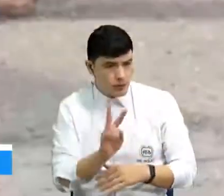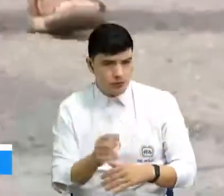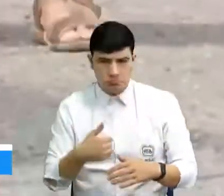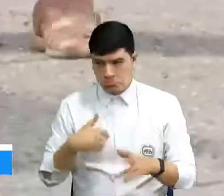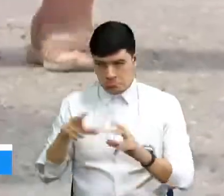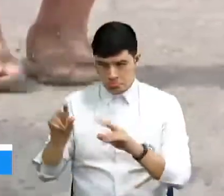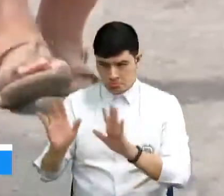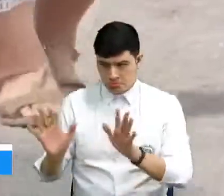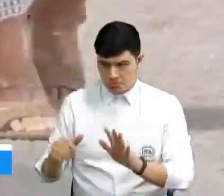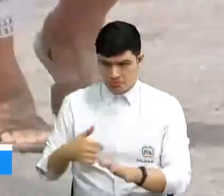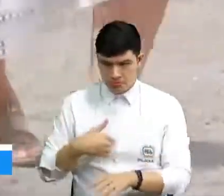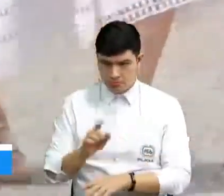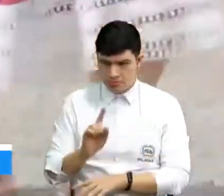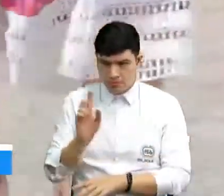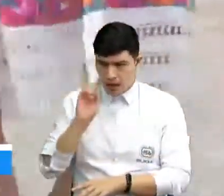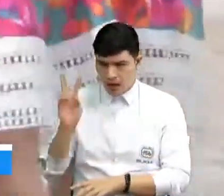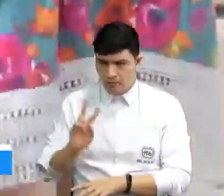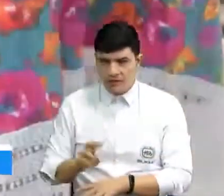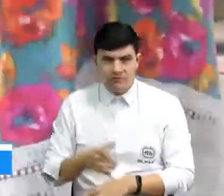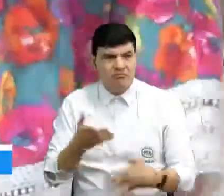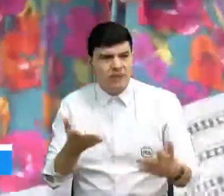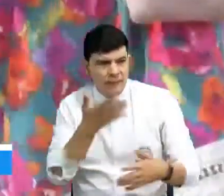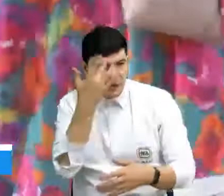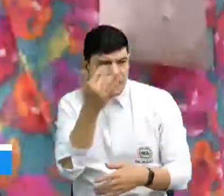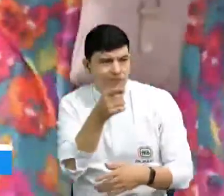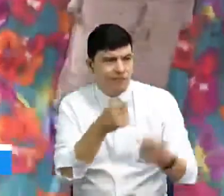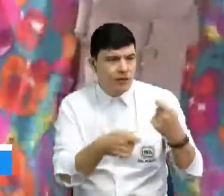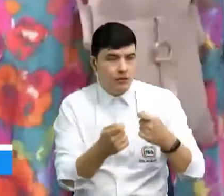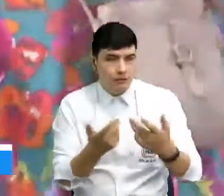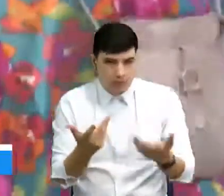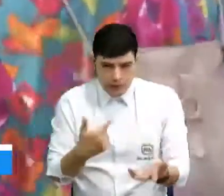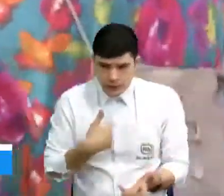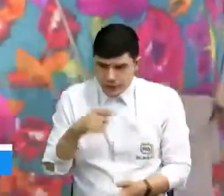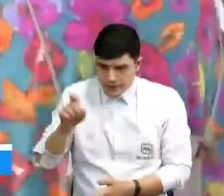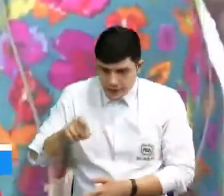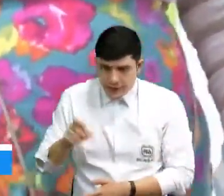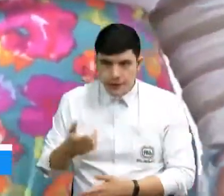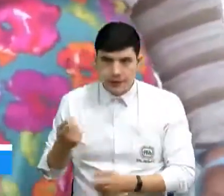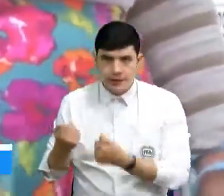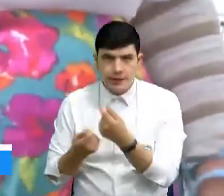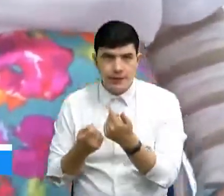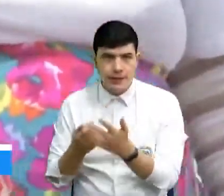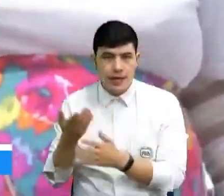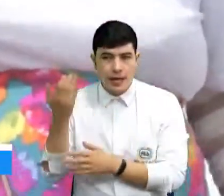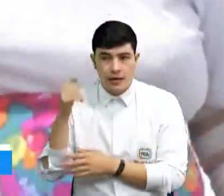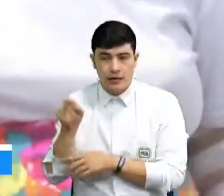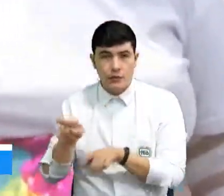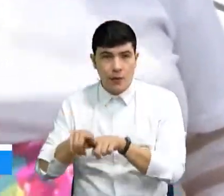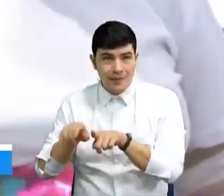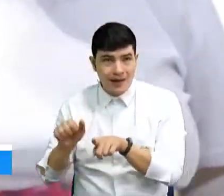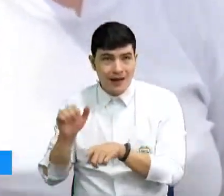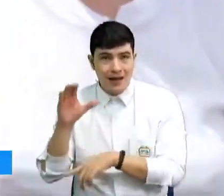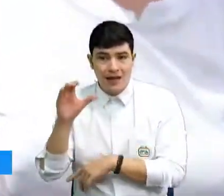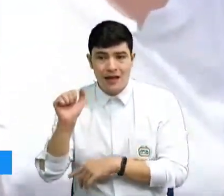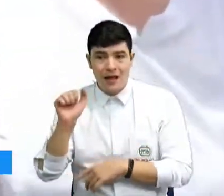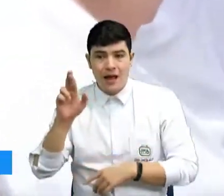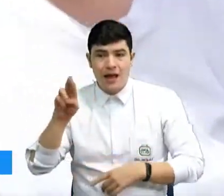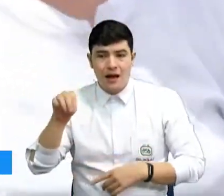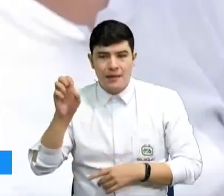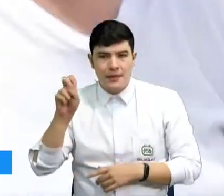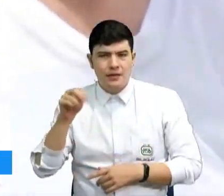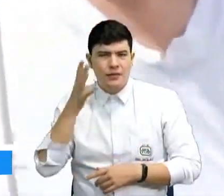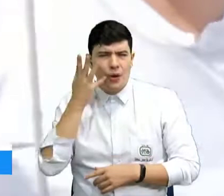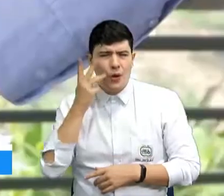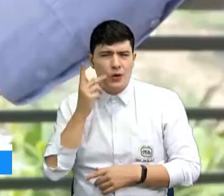mayores. Me he tentado de salir porque hasta aburrida estoy con ese encierro. Cuando podía ayudaba a su hermana Carmen, quien también lucha diariamente para